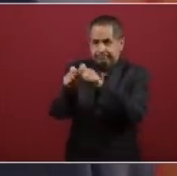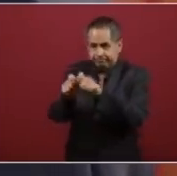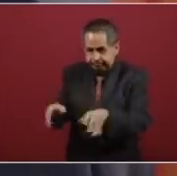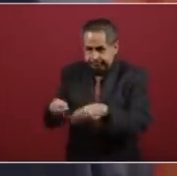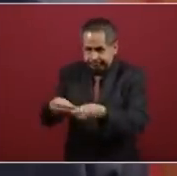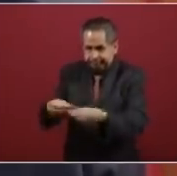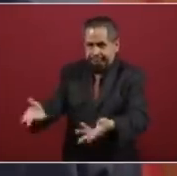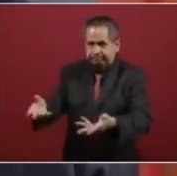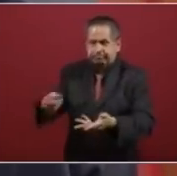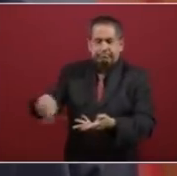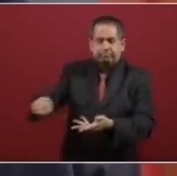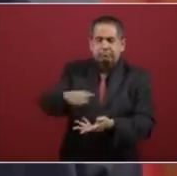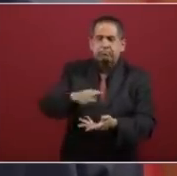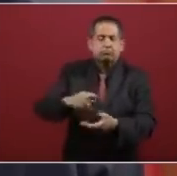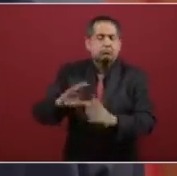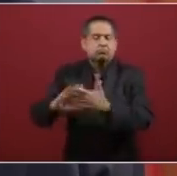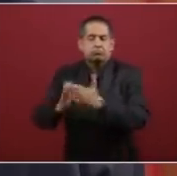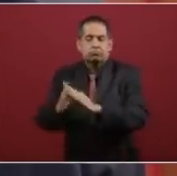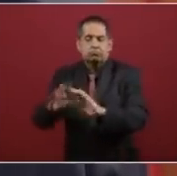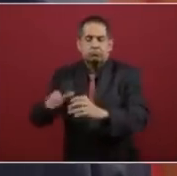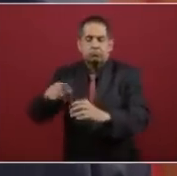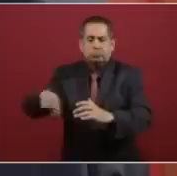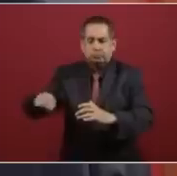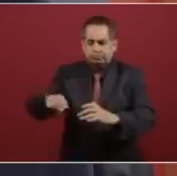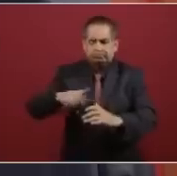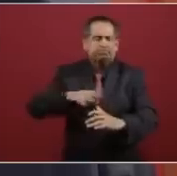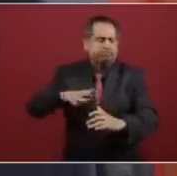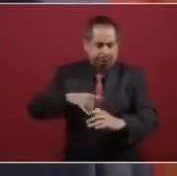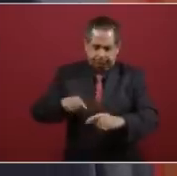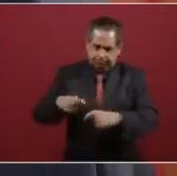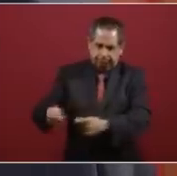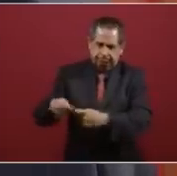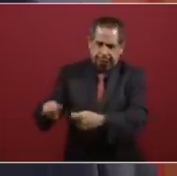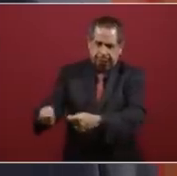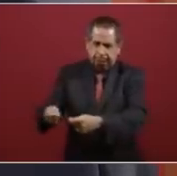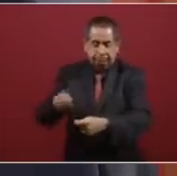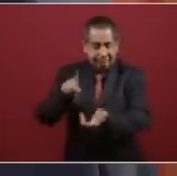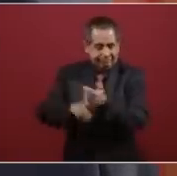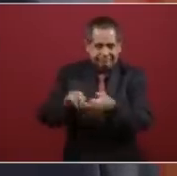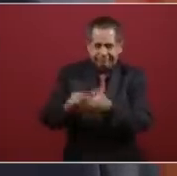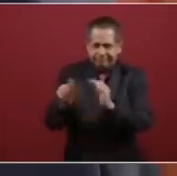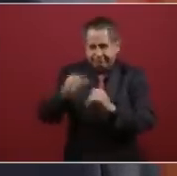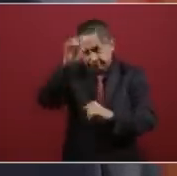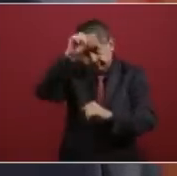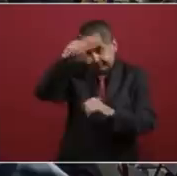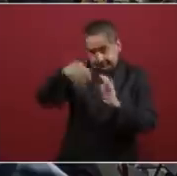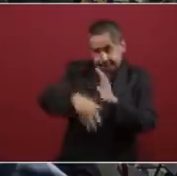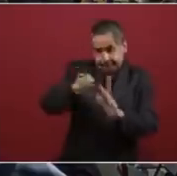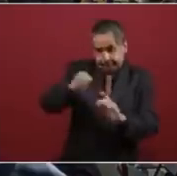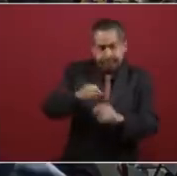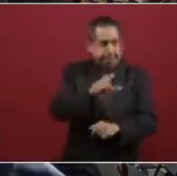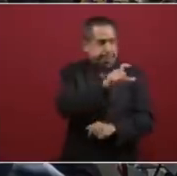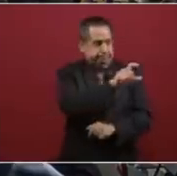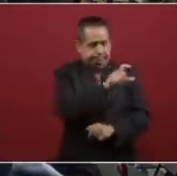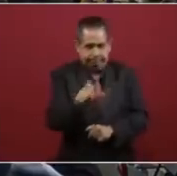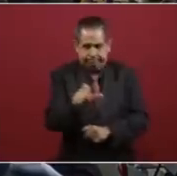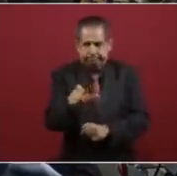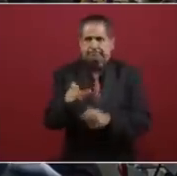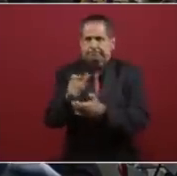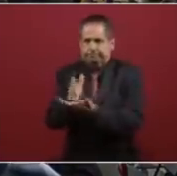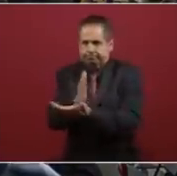comunidades donde se llevan a cabo las explotaciones mineras. Esa es